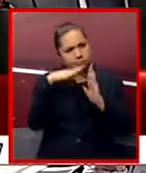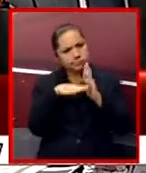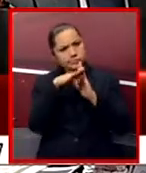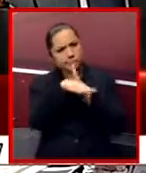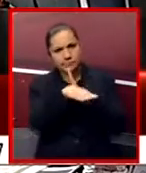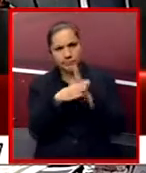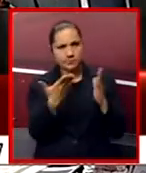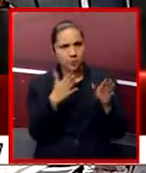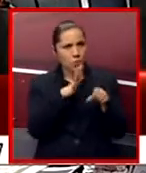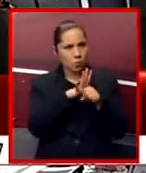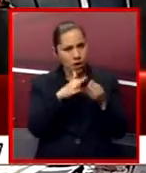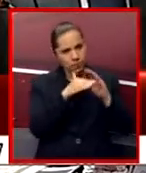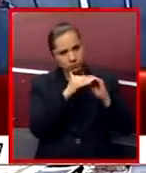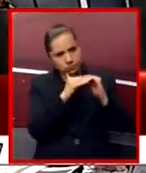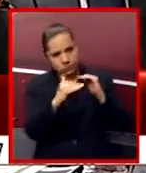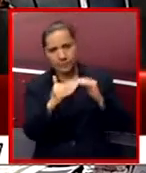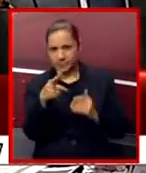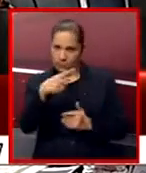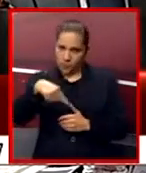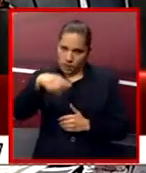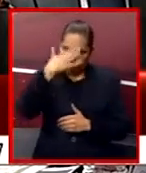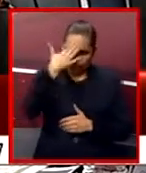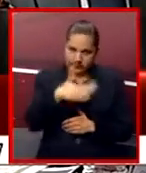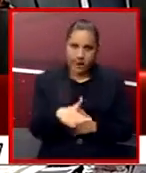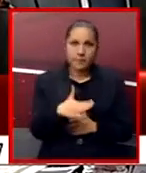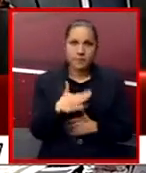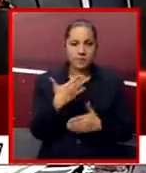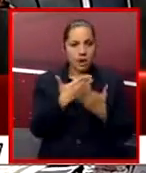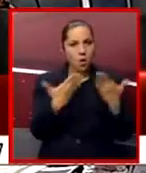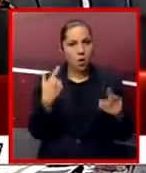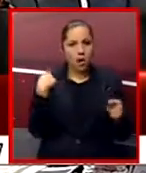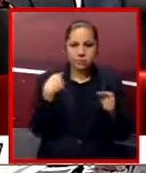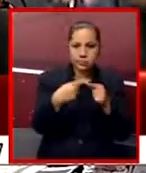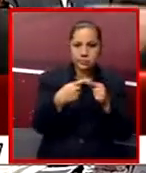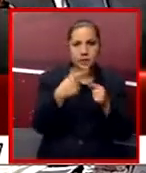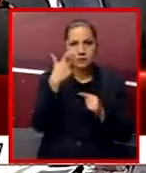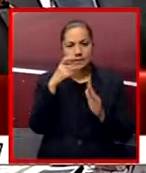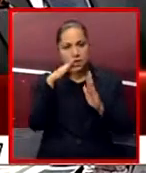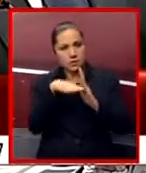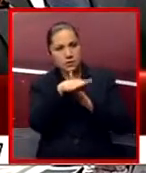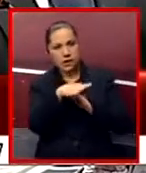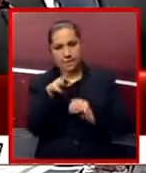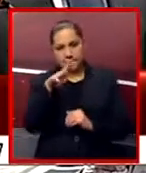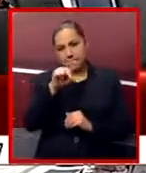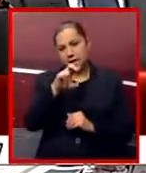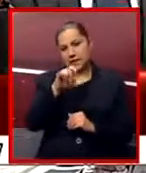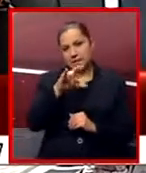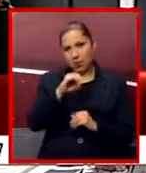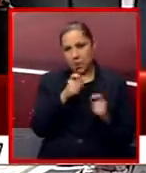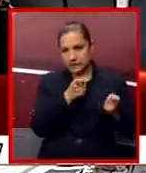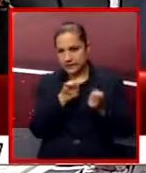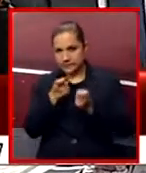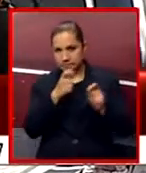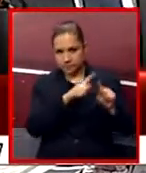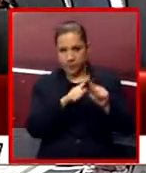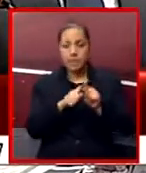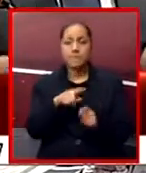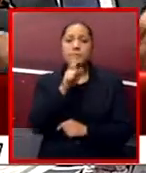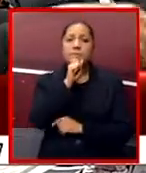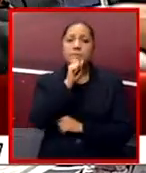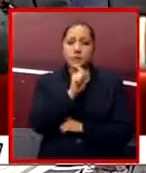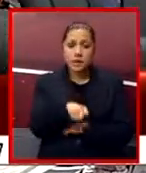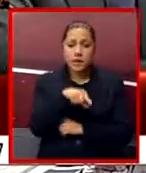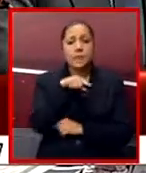ustedes saben, ha venido siendo prudentemente reactiva por parte de Banco de México. Y por el otro